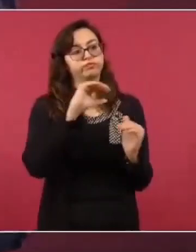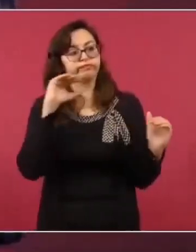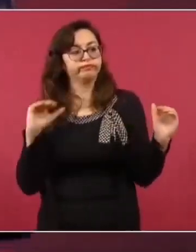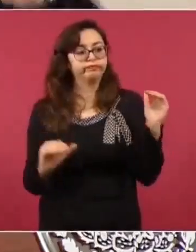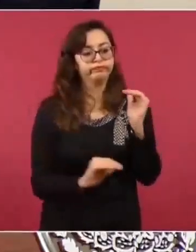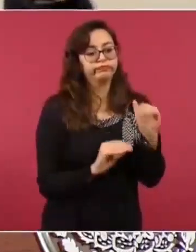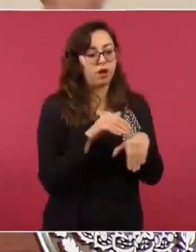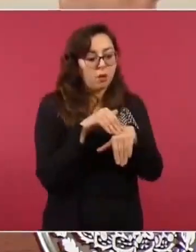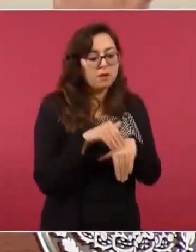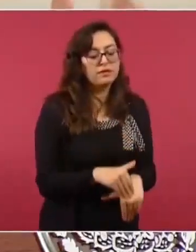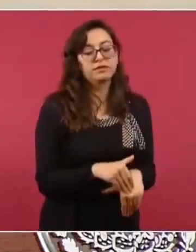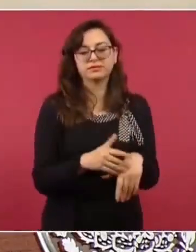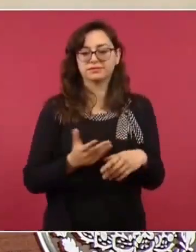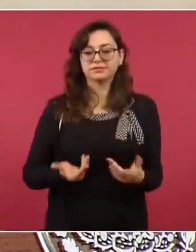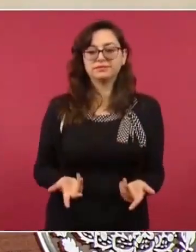Cuando